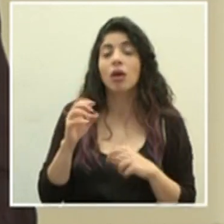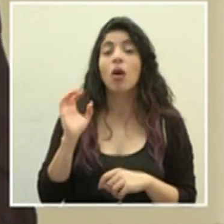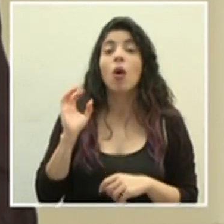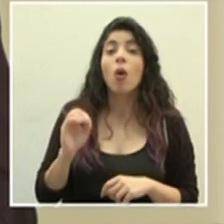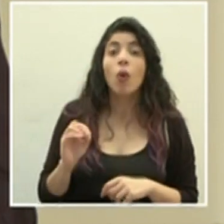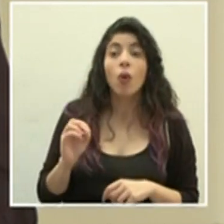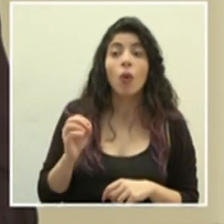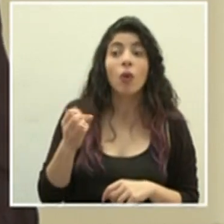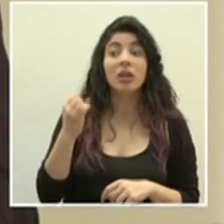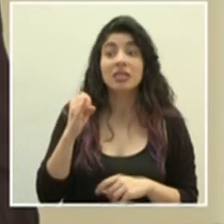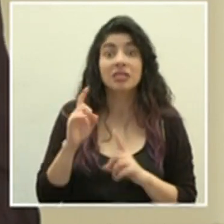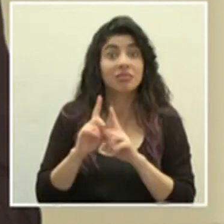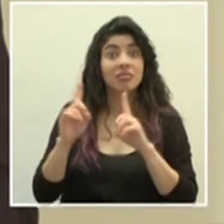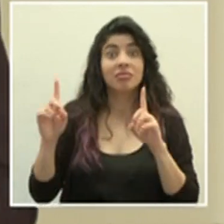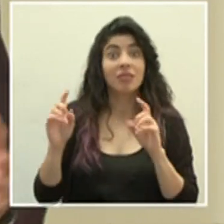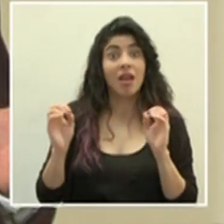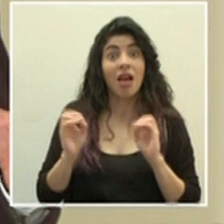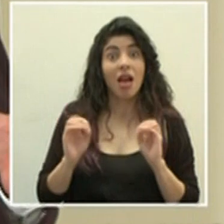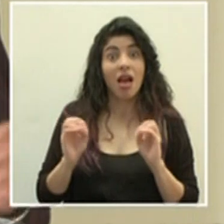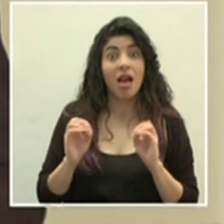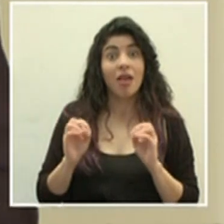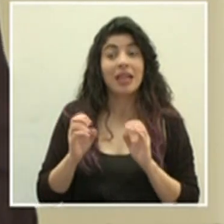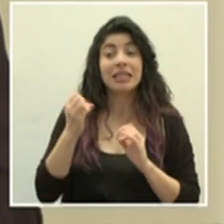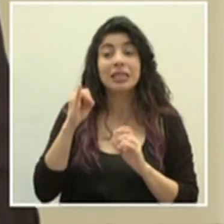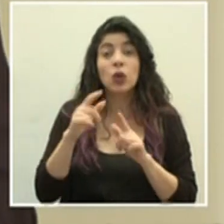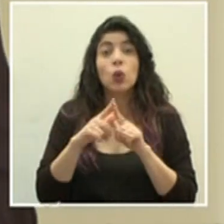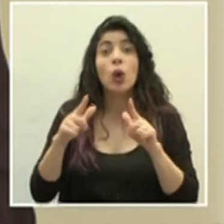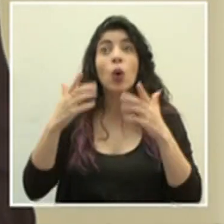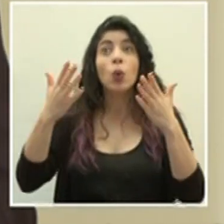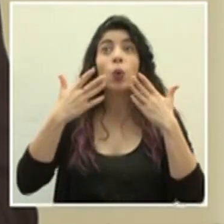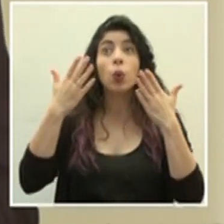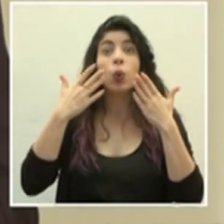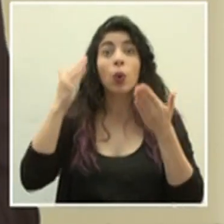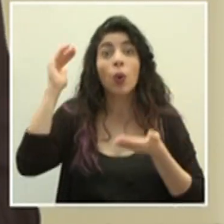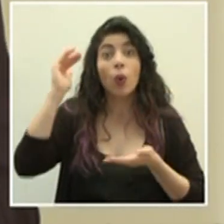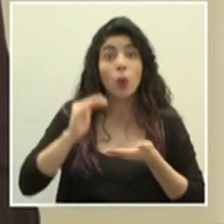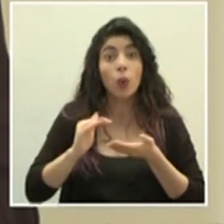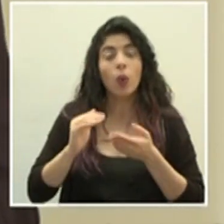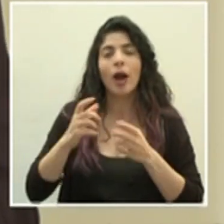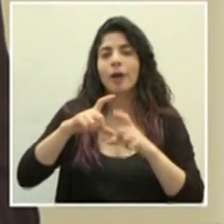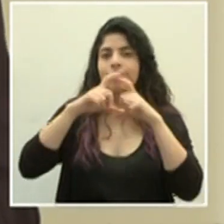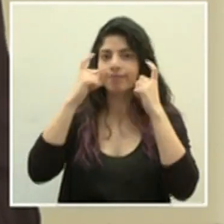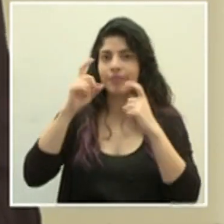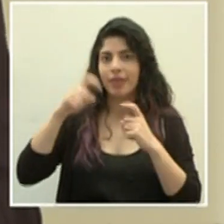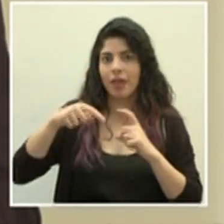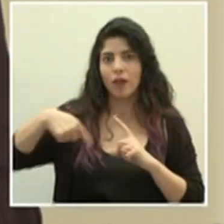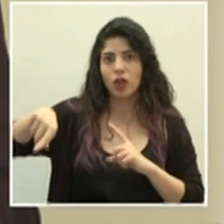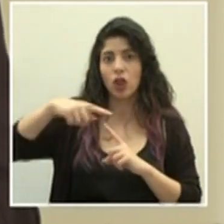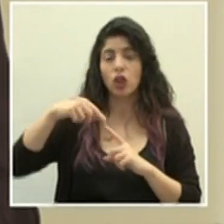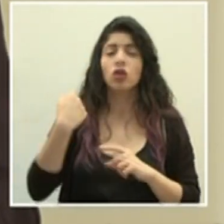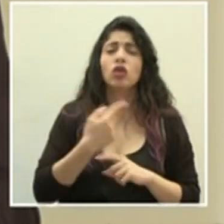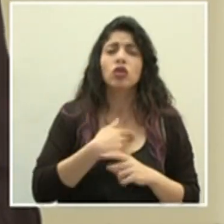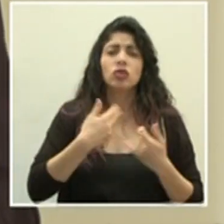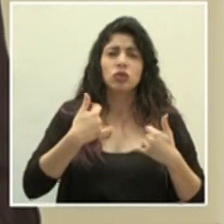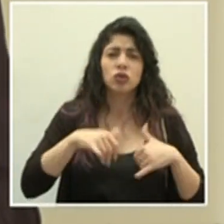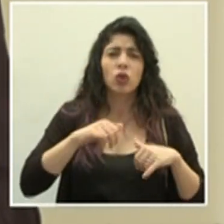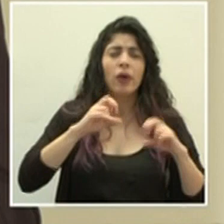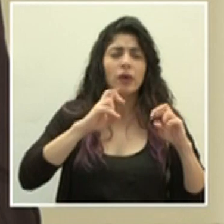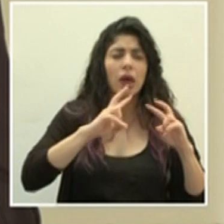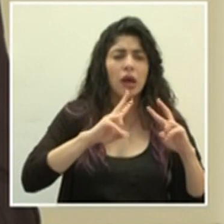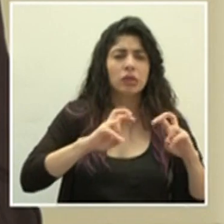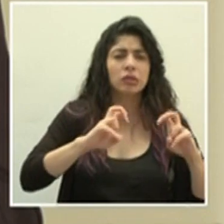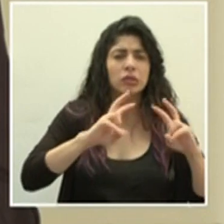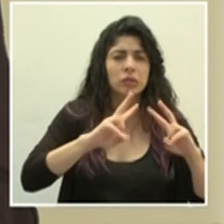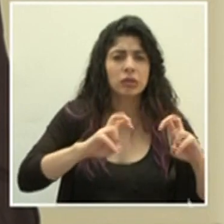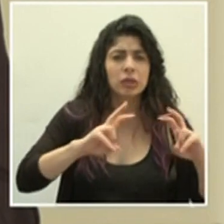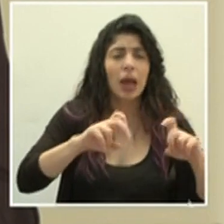aunque no haya distanciamiento, especialmente si es un lugar que tiene poca ventilación. Nosotros hemos estado valorando eventualmente, y eso